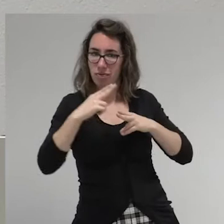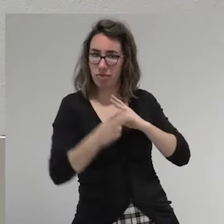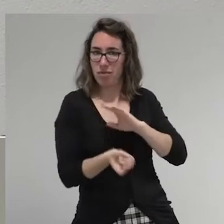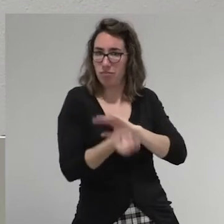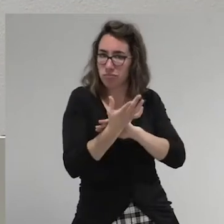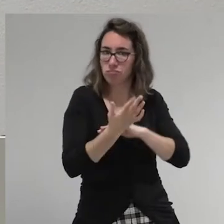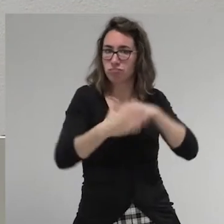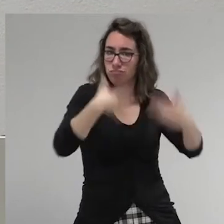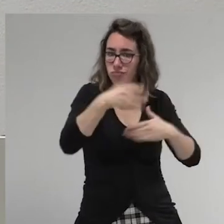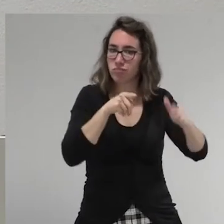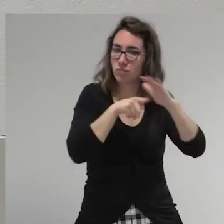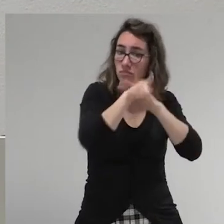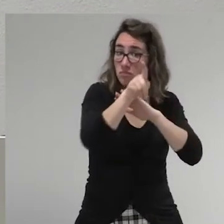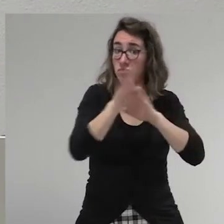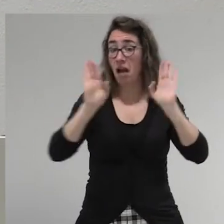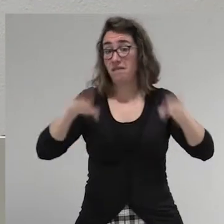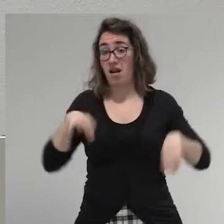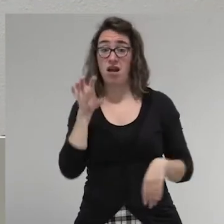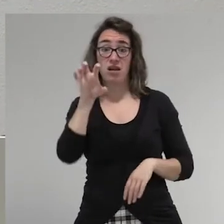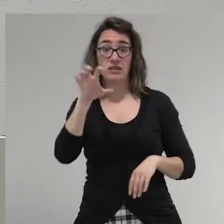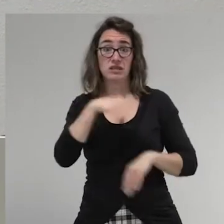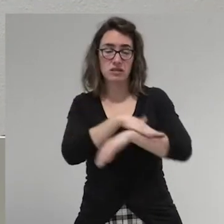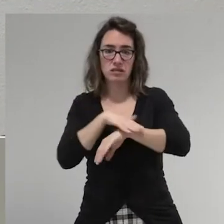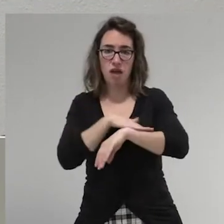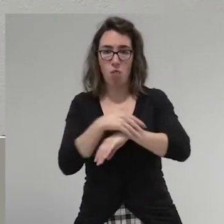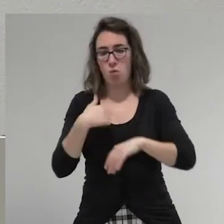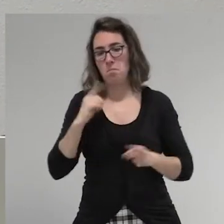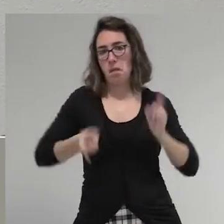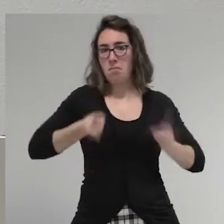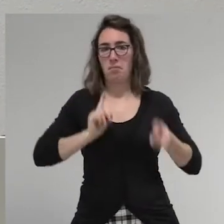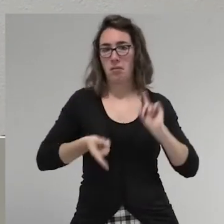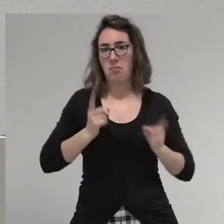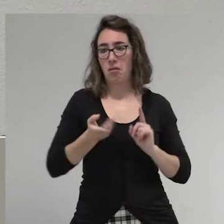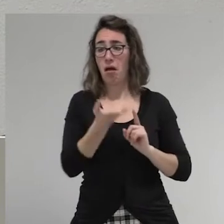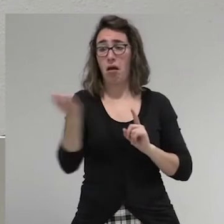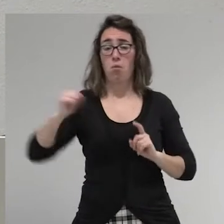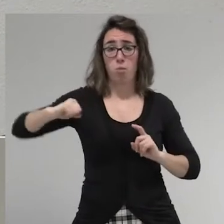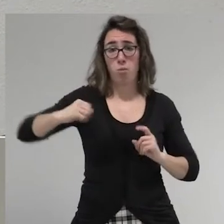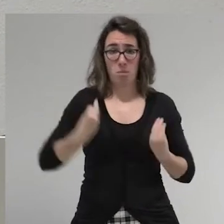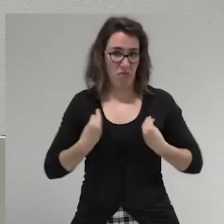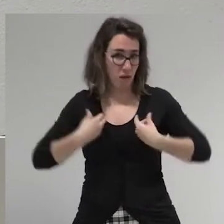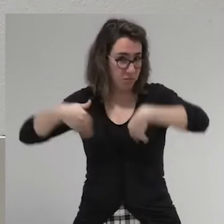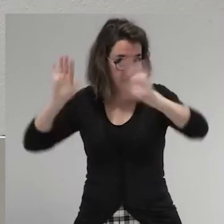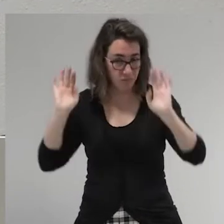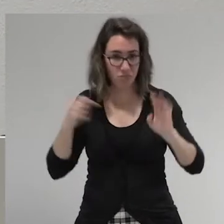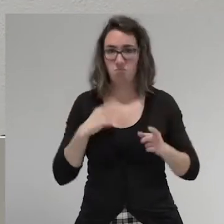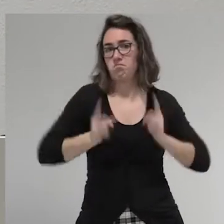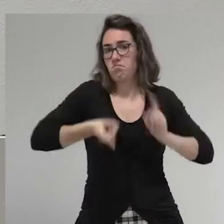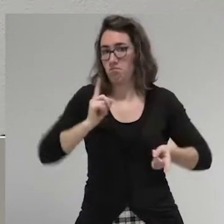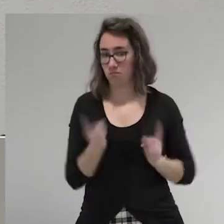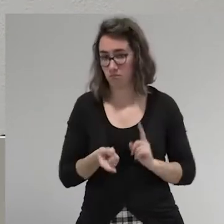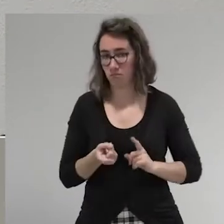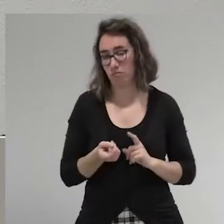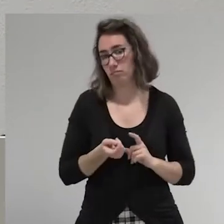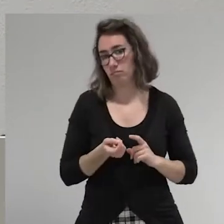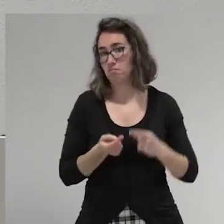deshacer a cuesta de la vida de todas esas personas, ¿no? Pero bueno, ese sería como este primer